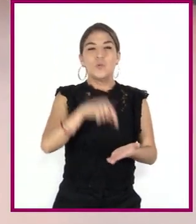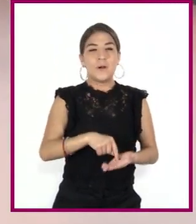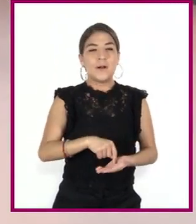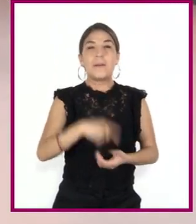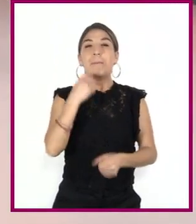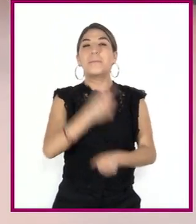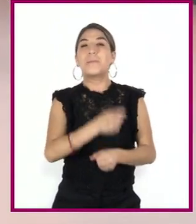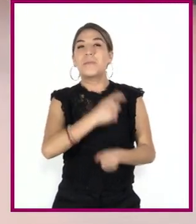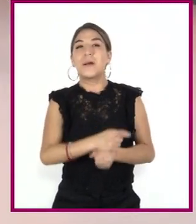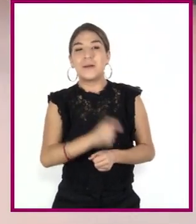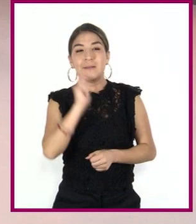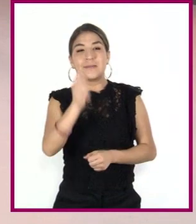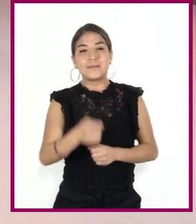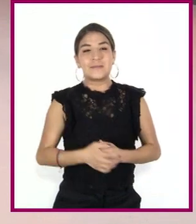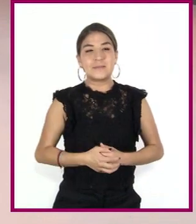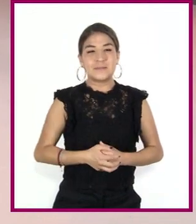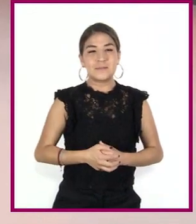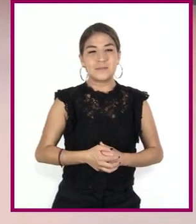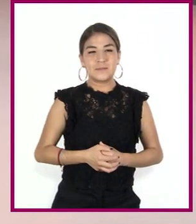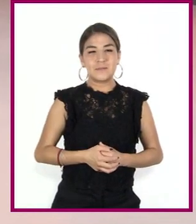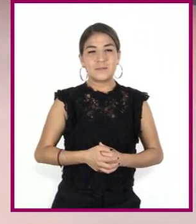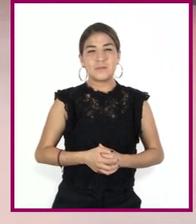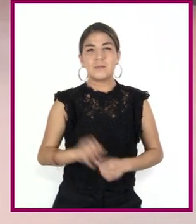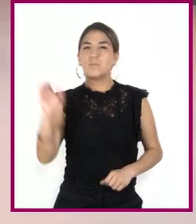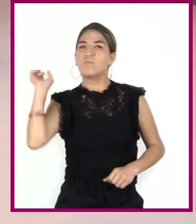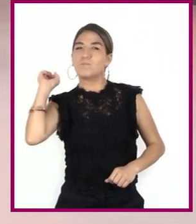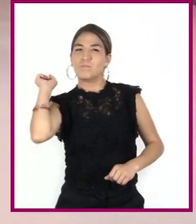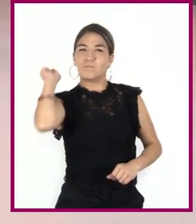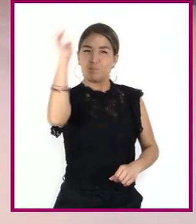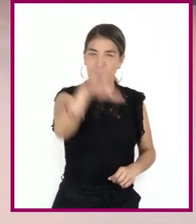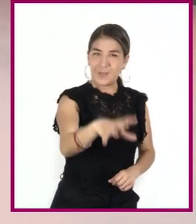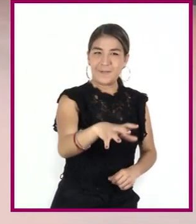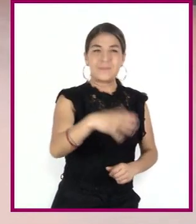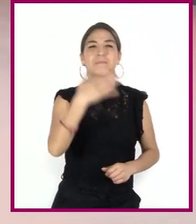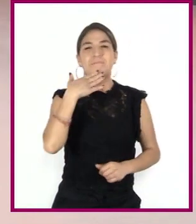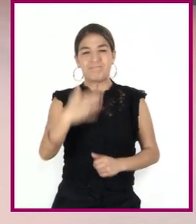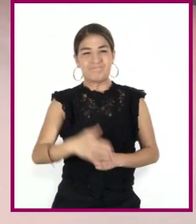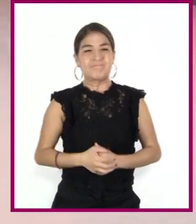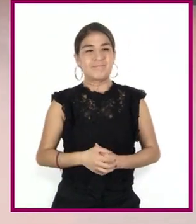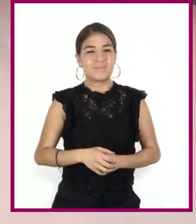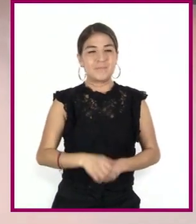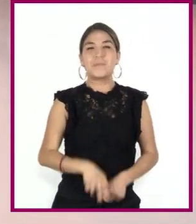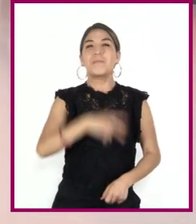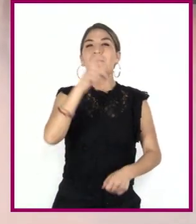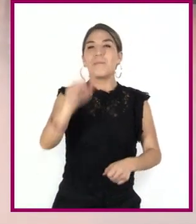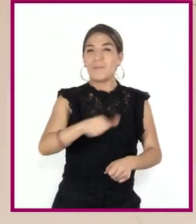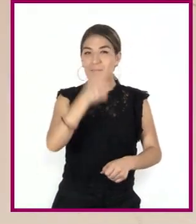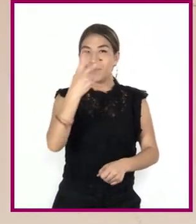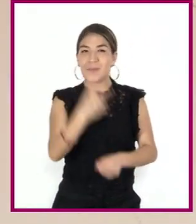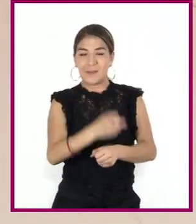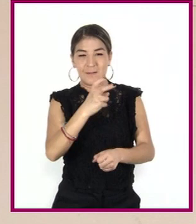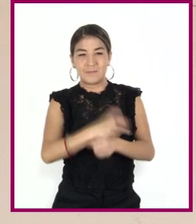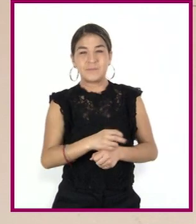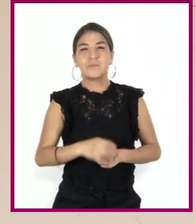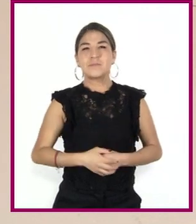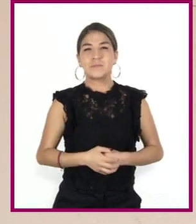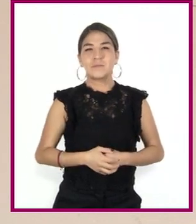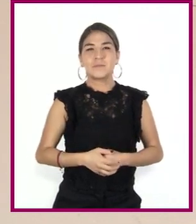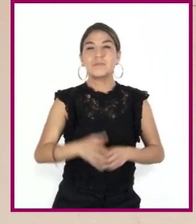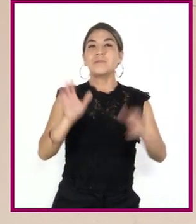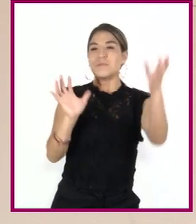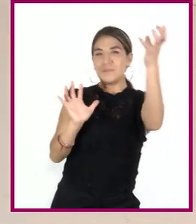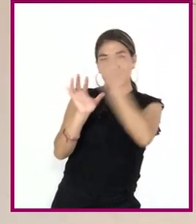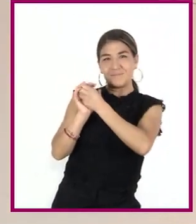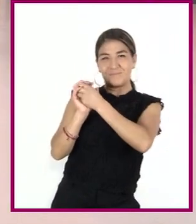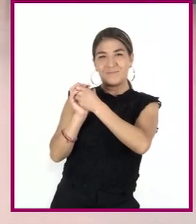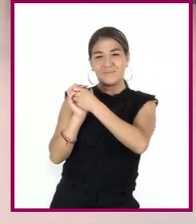es la primera posición? Lanzador. Lanzador. Y luego tenemos al... Receptor.